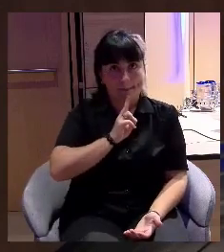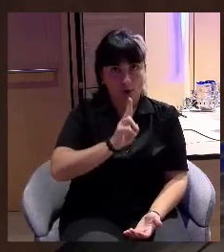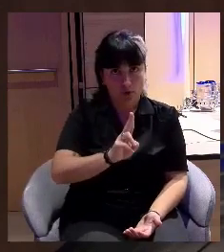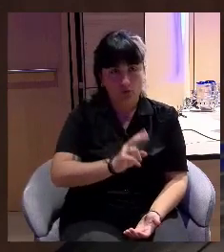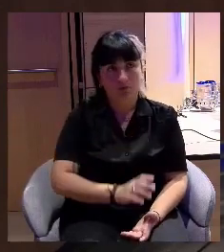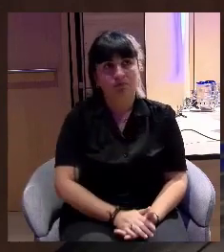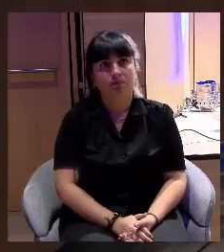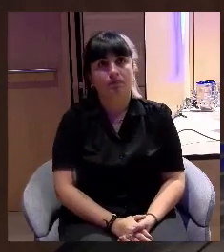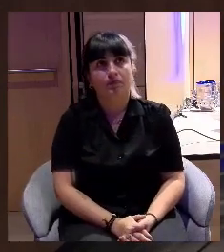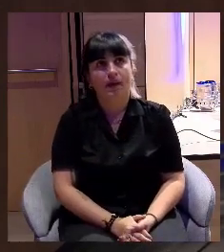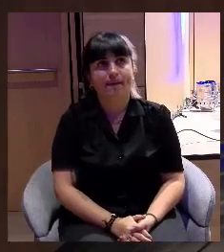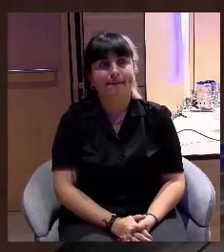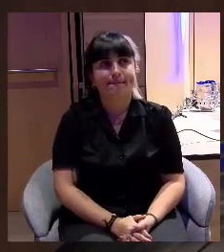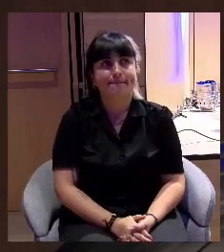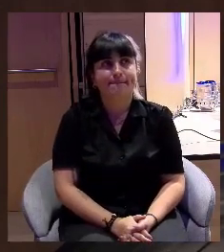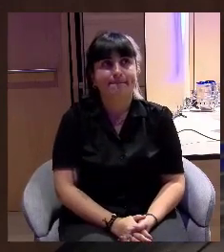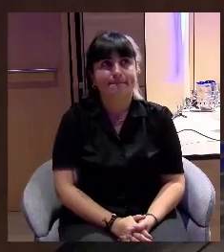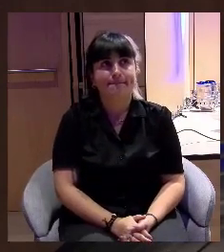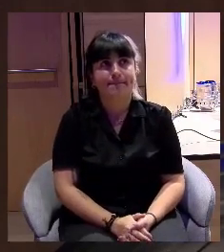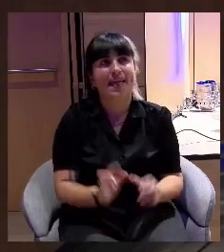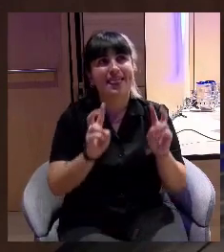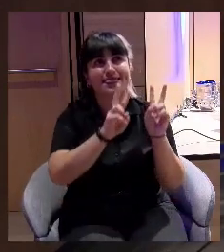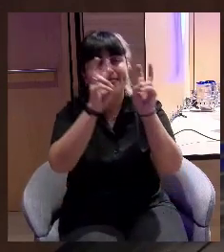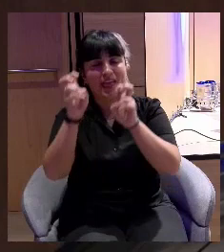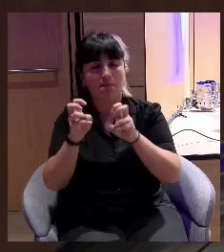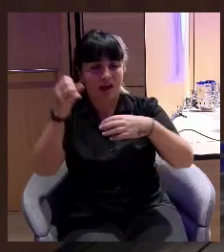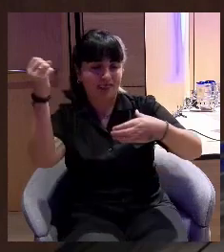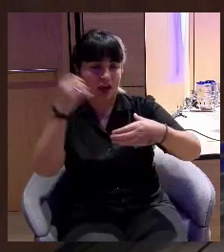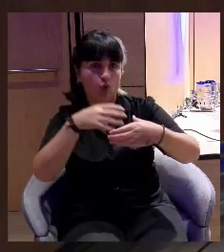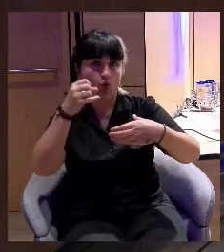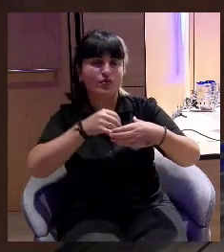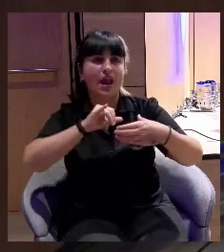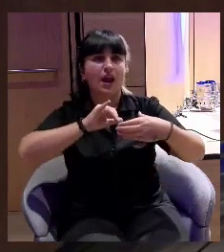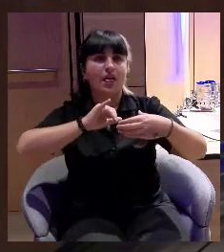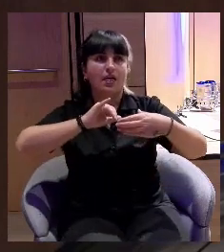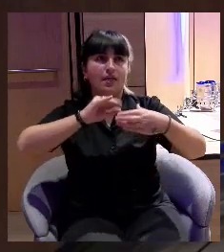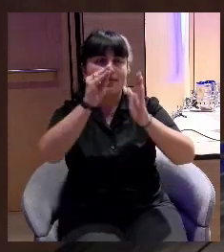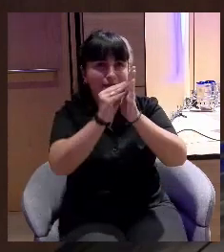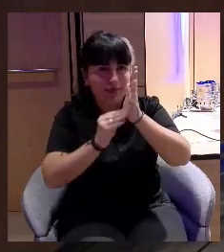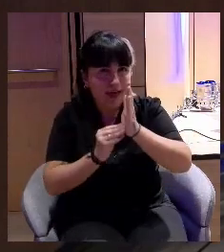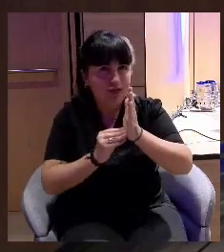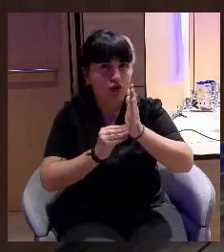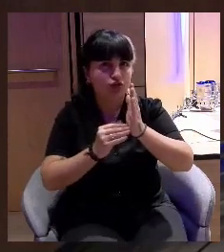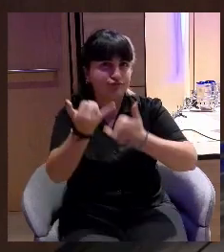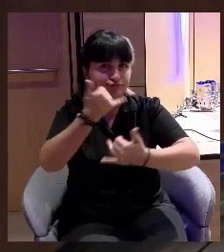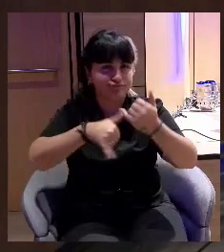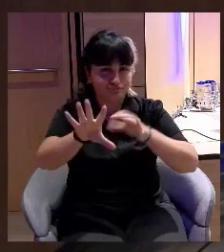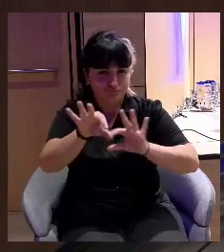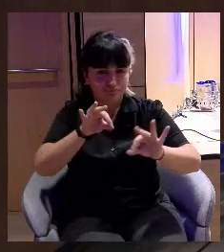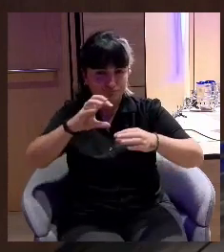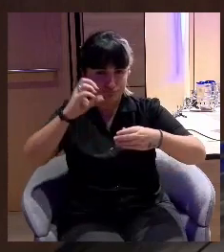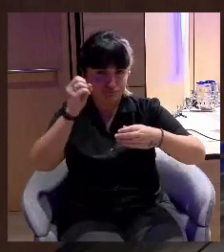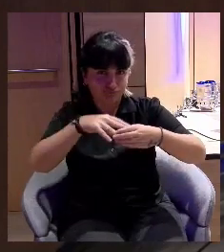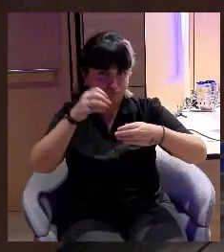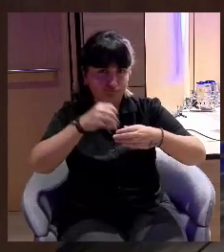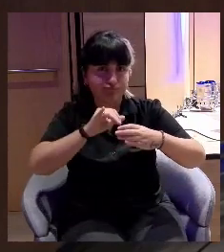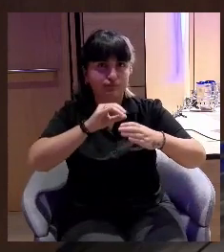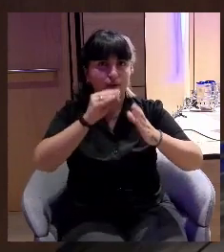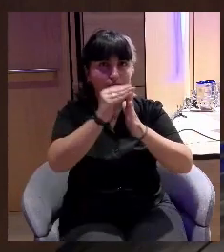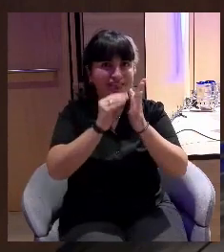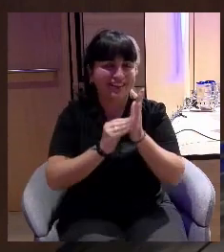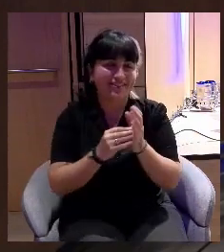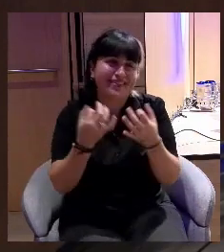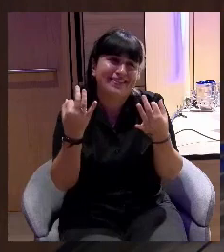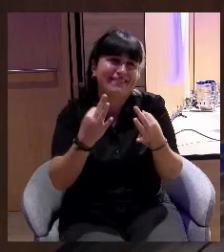al repositorio centralizado de datos, creo que todos tenemos la fantasía de que ya va a haber